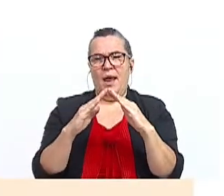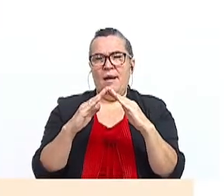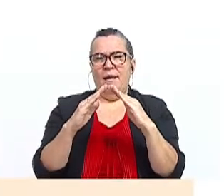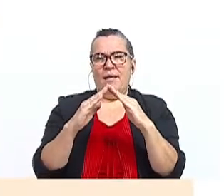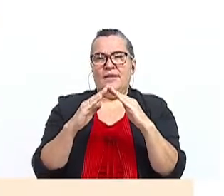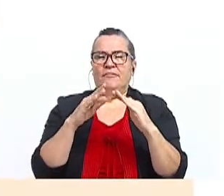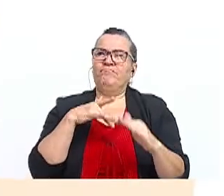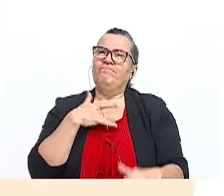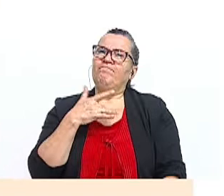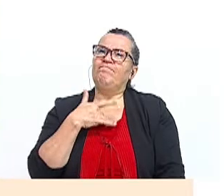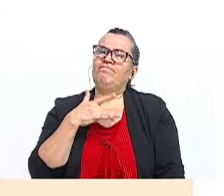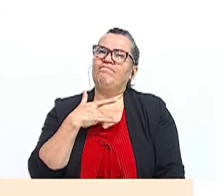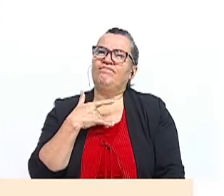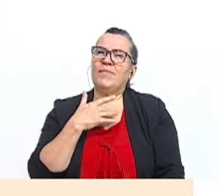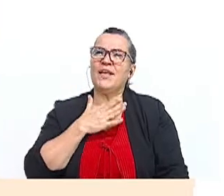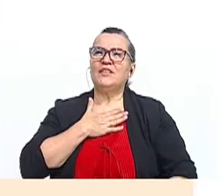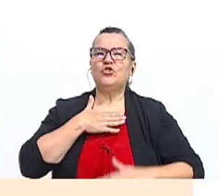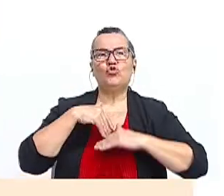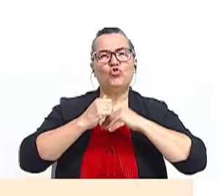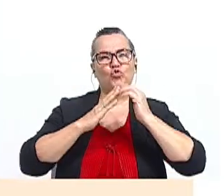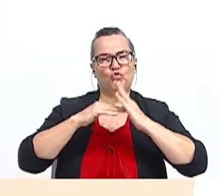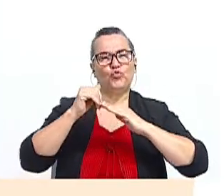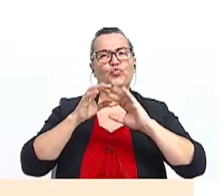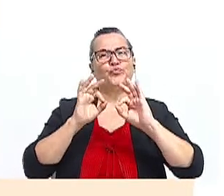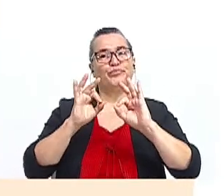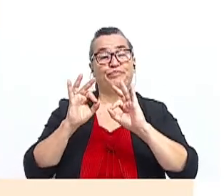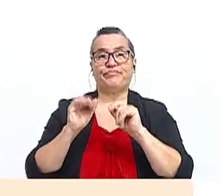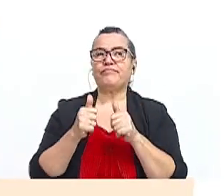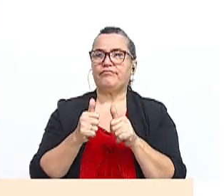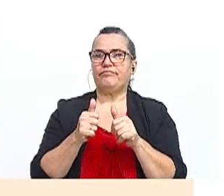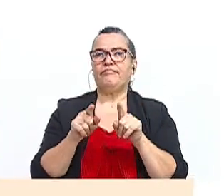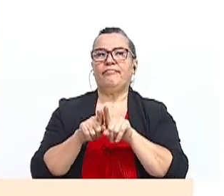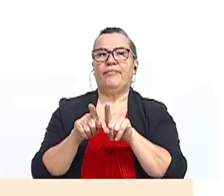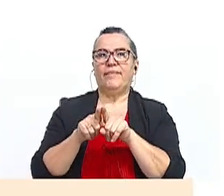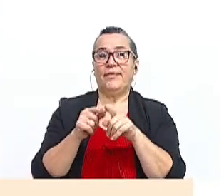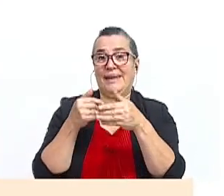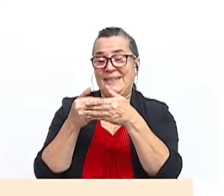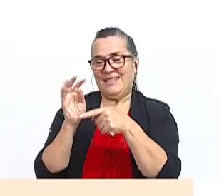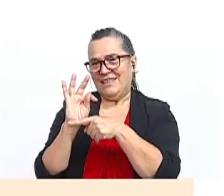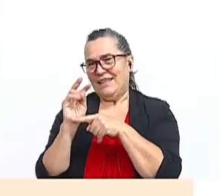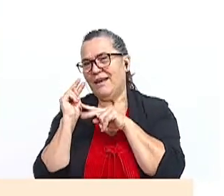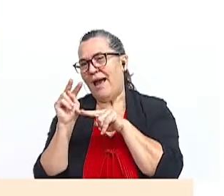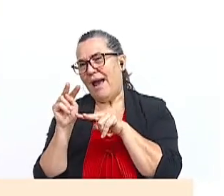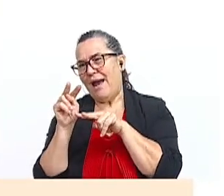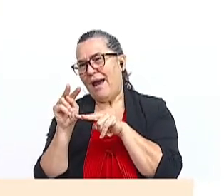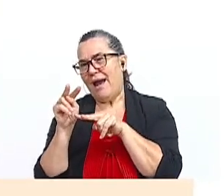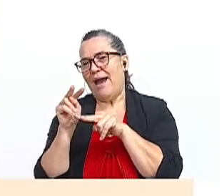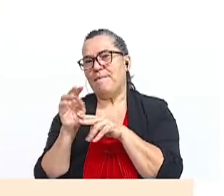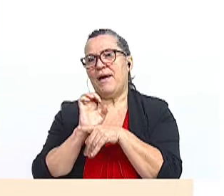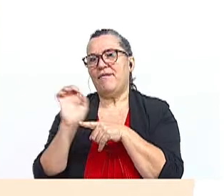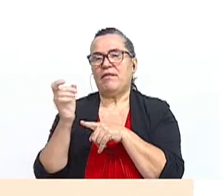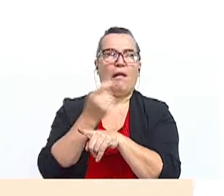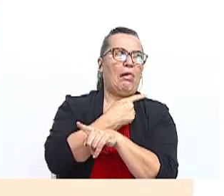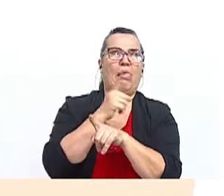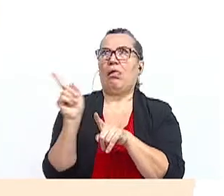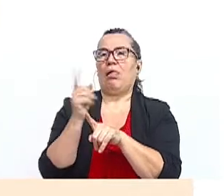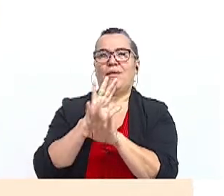se sientan más a gusto. Eso sí, cerquita del televisor para evitar